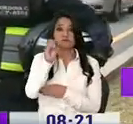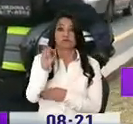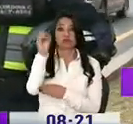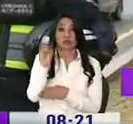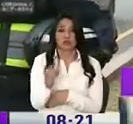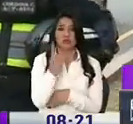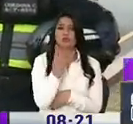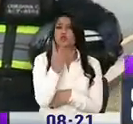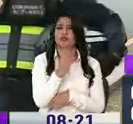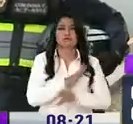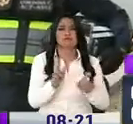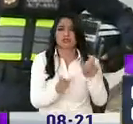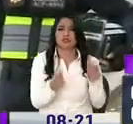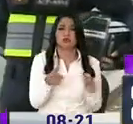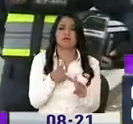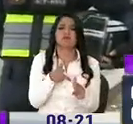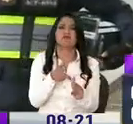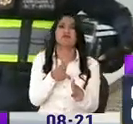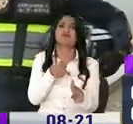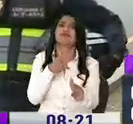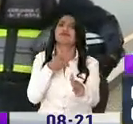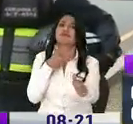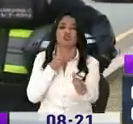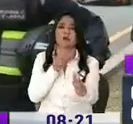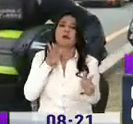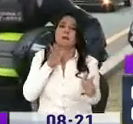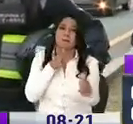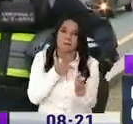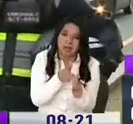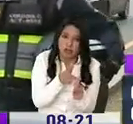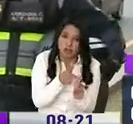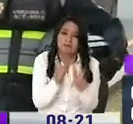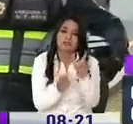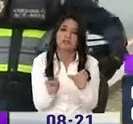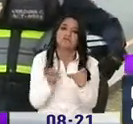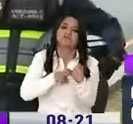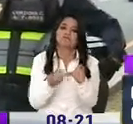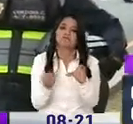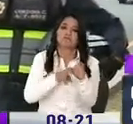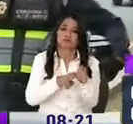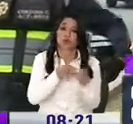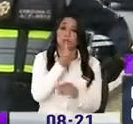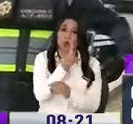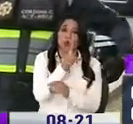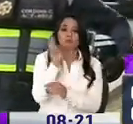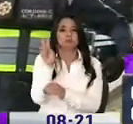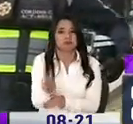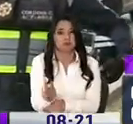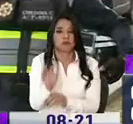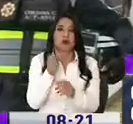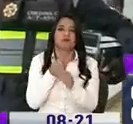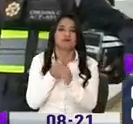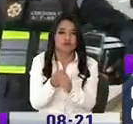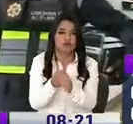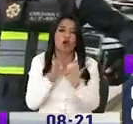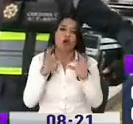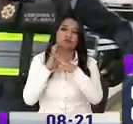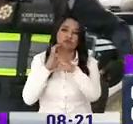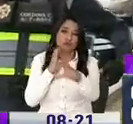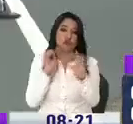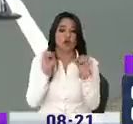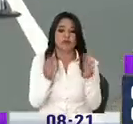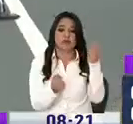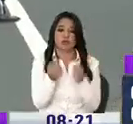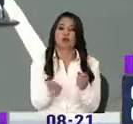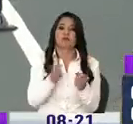una o dos, solo, o dos personas, y queremos motivar a que la gente venga o en transporte público o que venga acompañado con más personas en el su